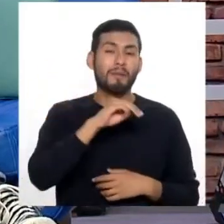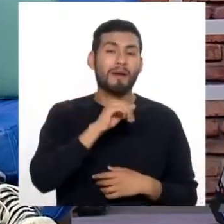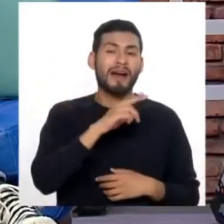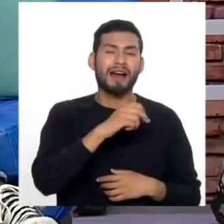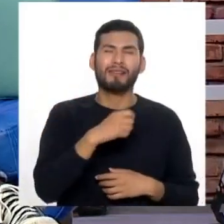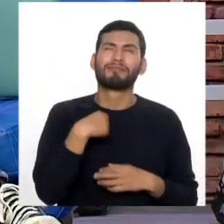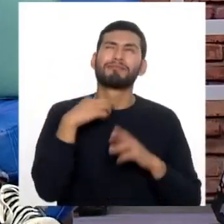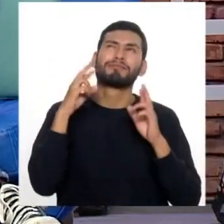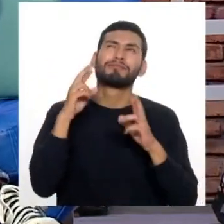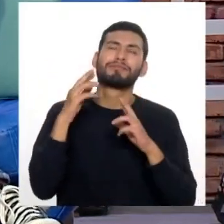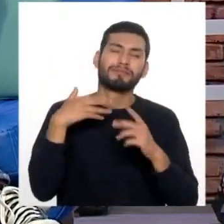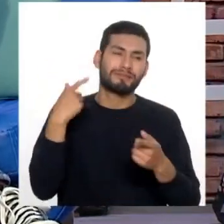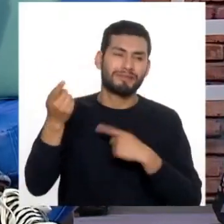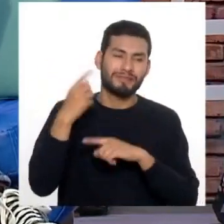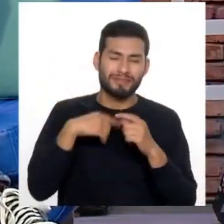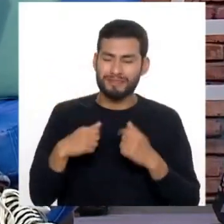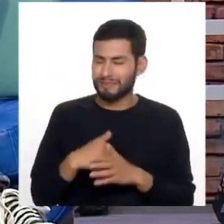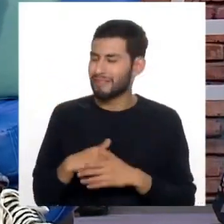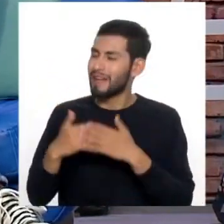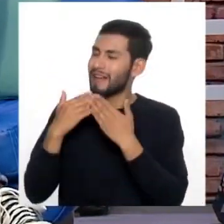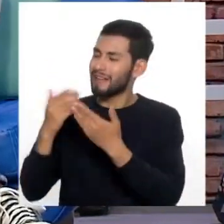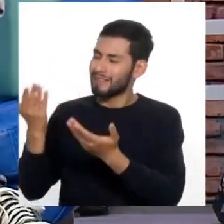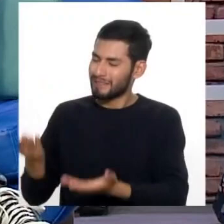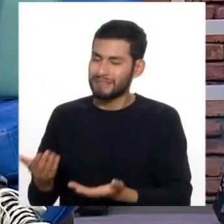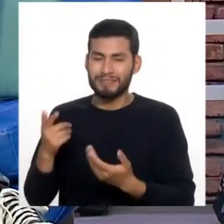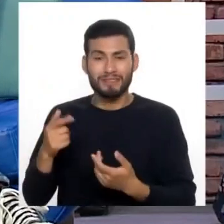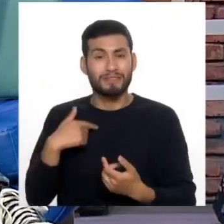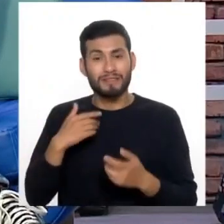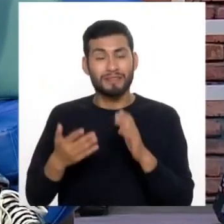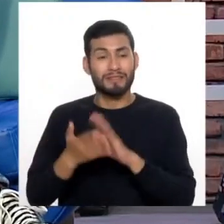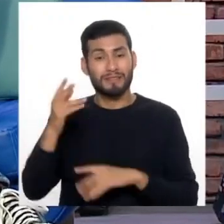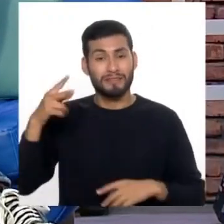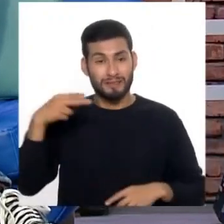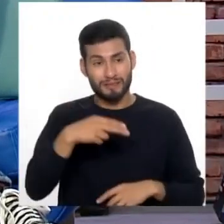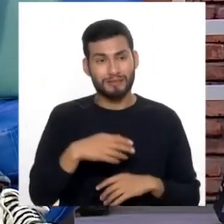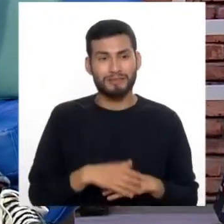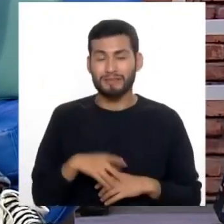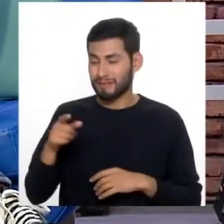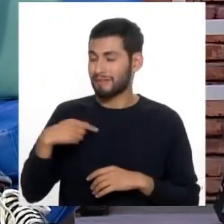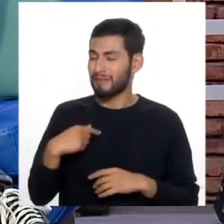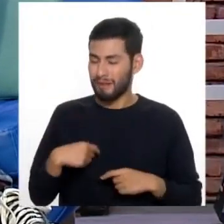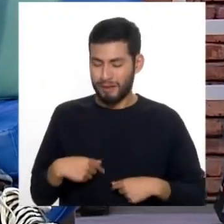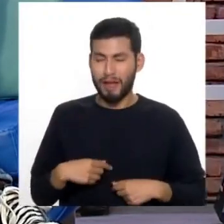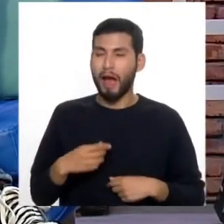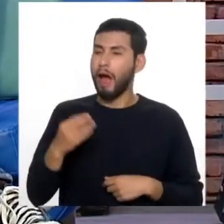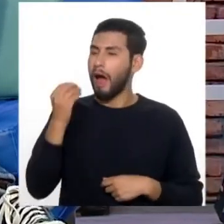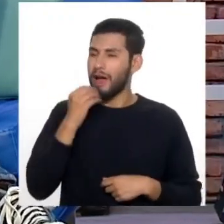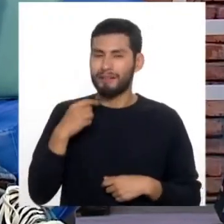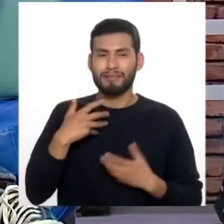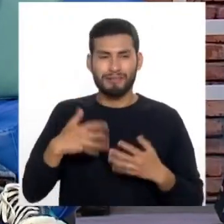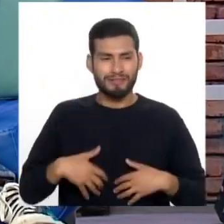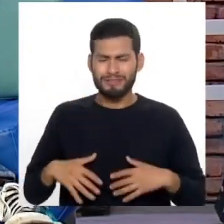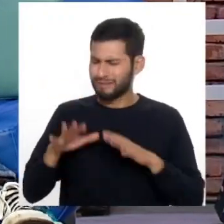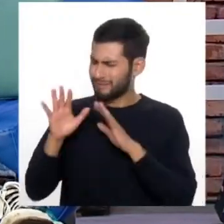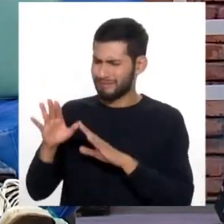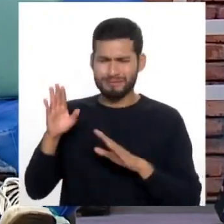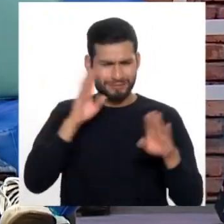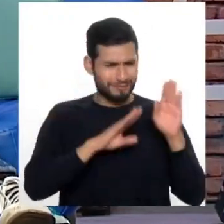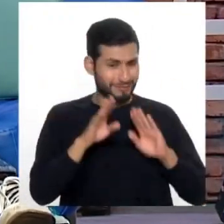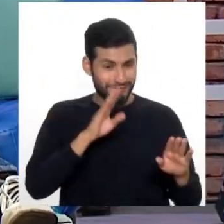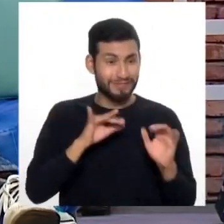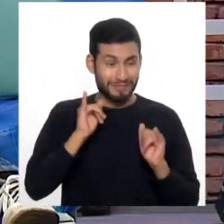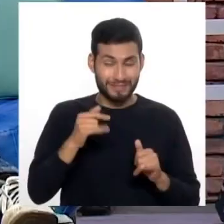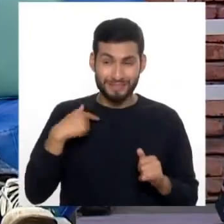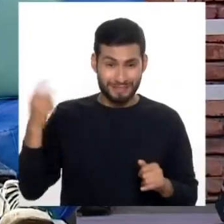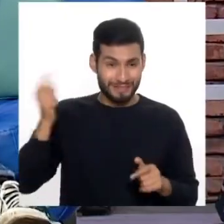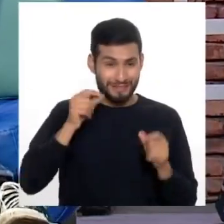sueño, vamos a ver cómo se va manejando el mar. Muchas gracias por estar aquí, nos tenemos que ir a la pausa. Bueno, lo que acabas de decir ya me abriste el apetito, vámonos a la pausa, por favor. No te preocupes, no te preocupes, mira que hay